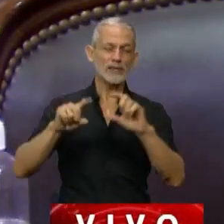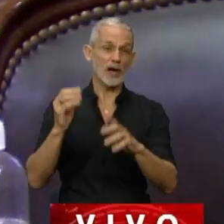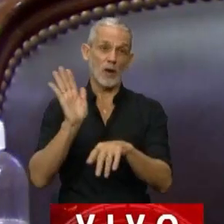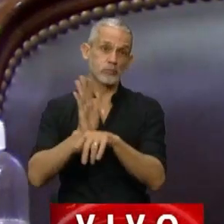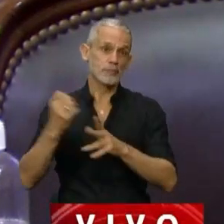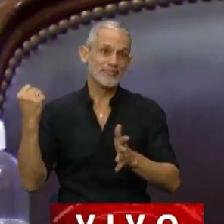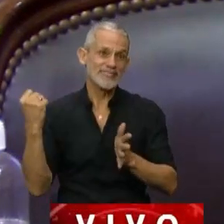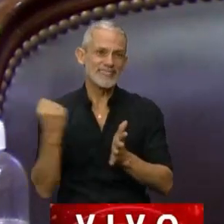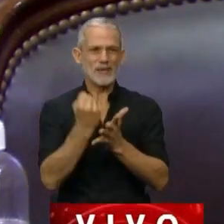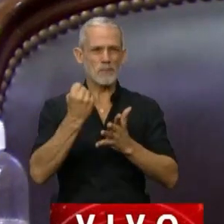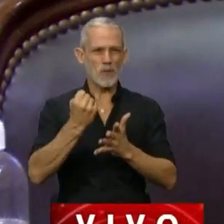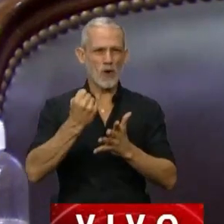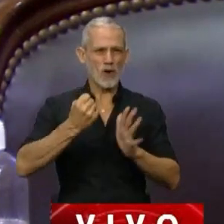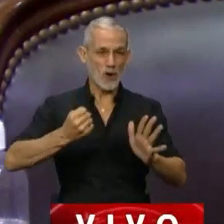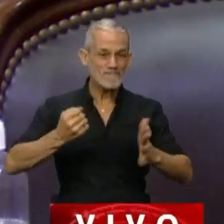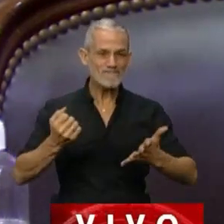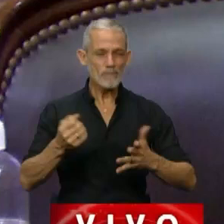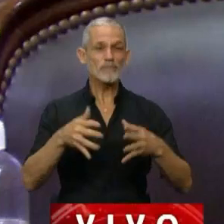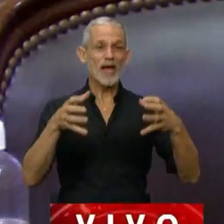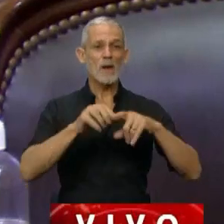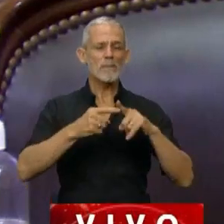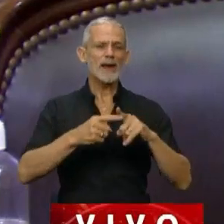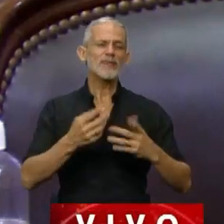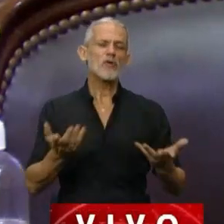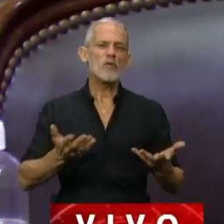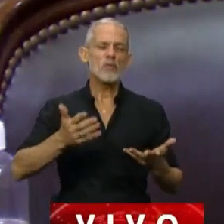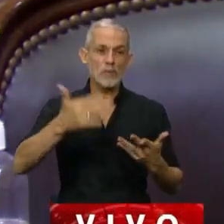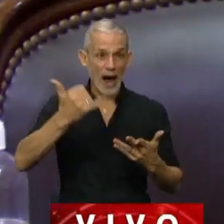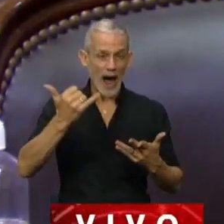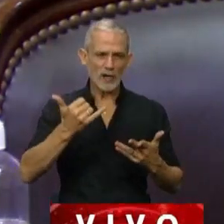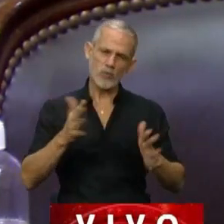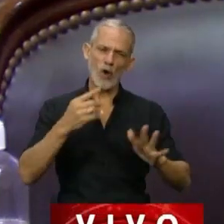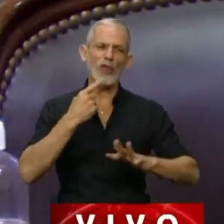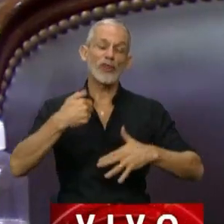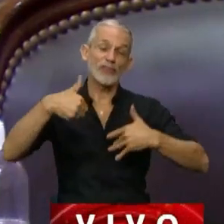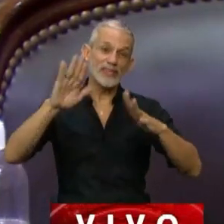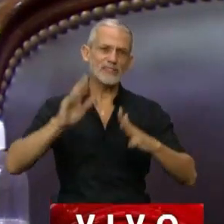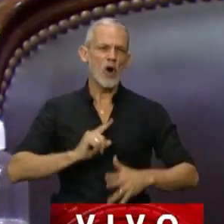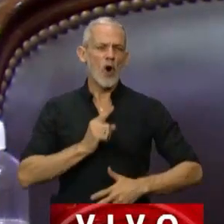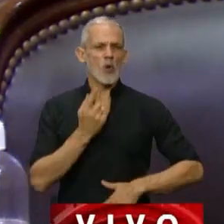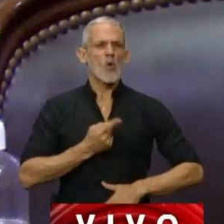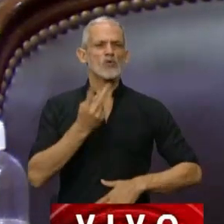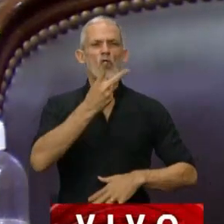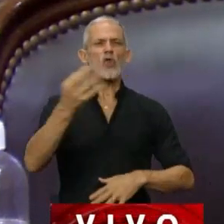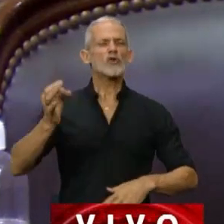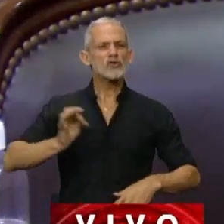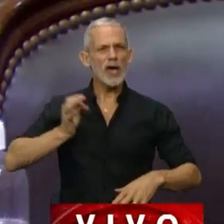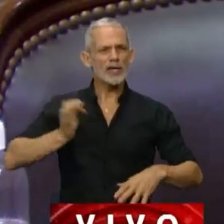símbolos. El partido que se jacta y se enorgullece de ser un